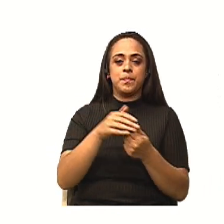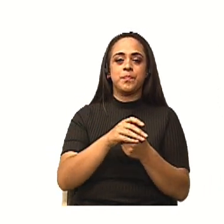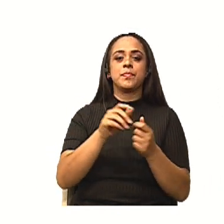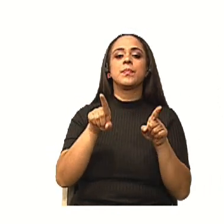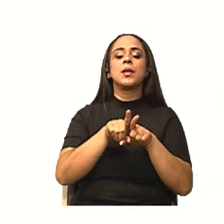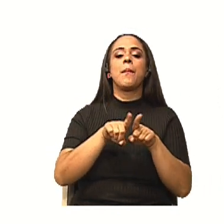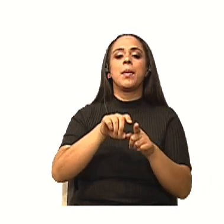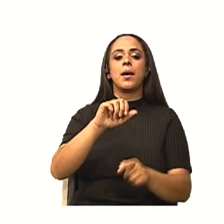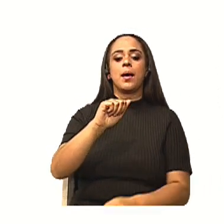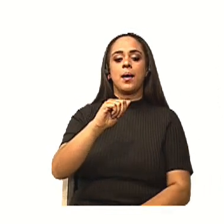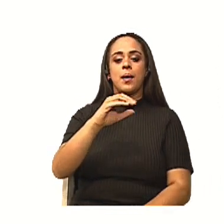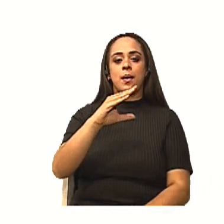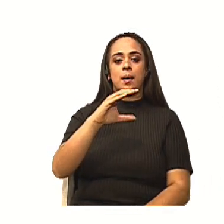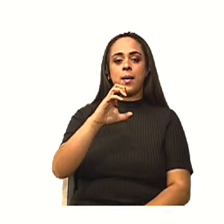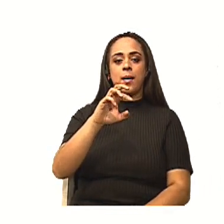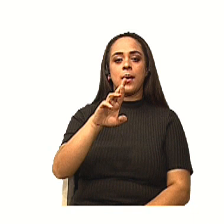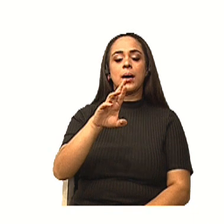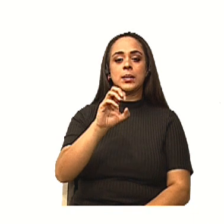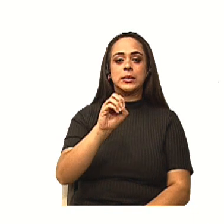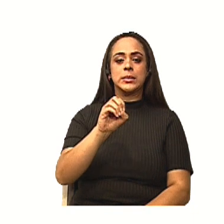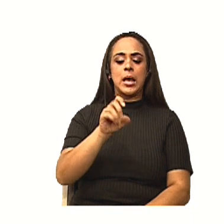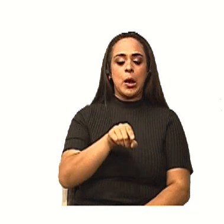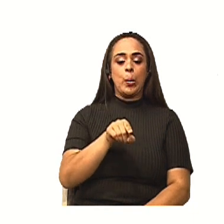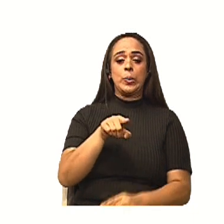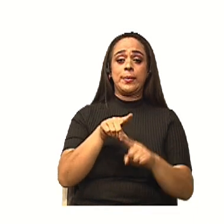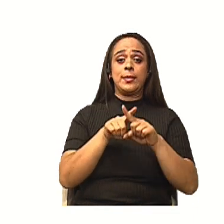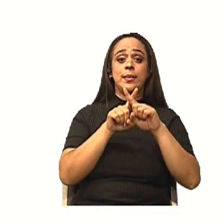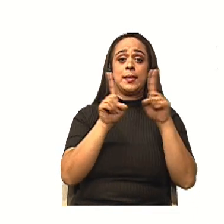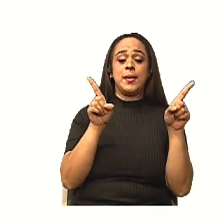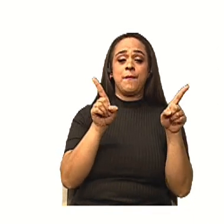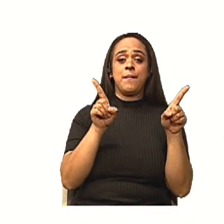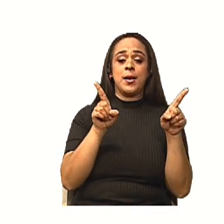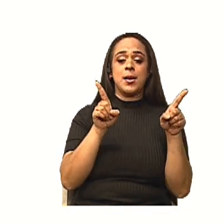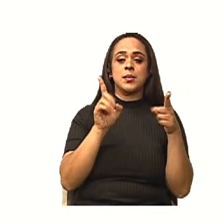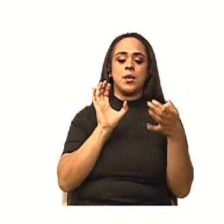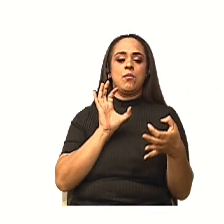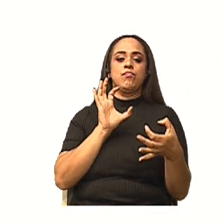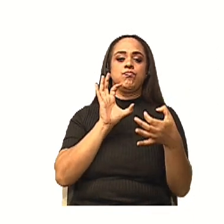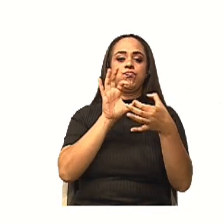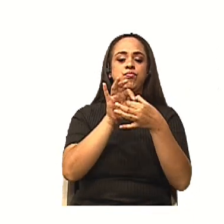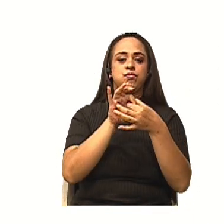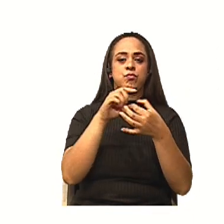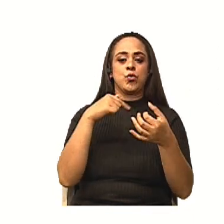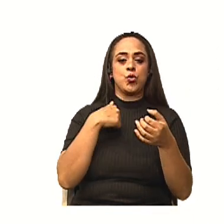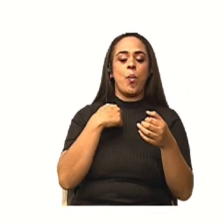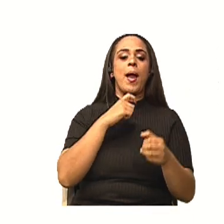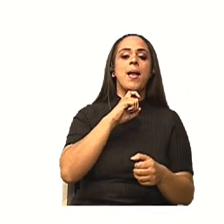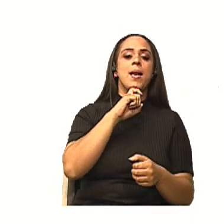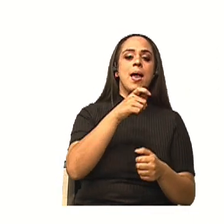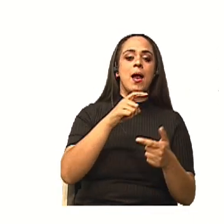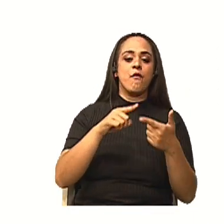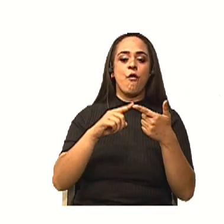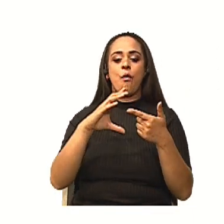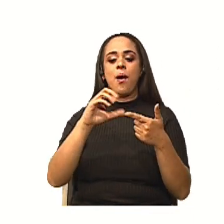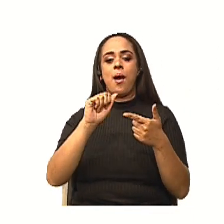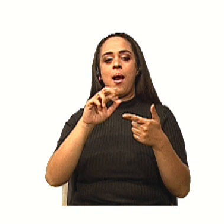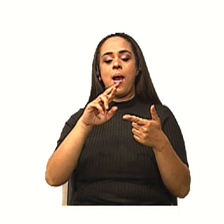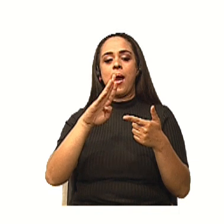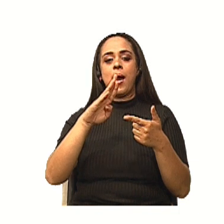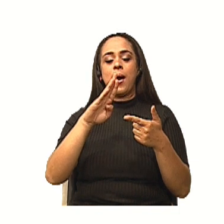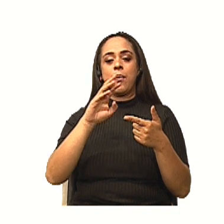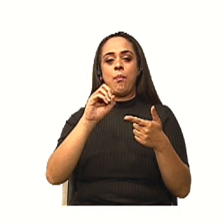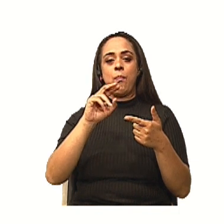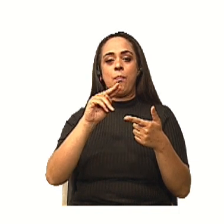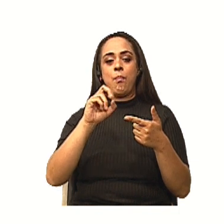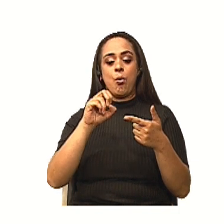acero, que es un tipo de disolución diferente. Se le llama una aleación. Yo tengo hierro, tengo carbono, los caliento